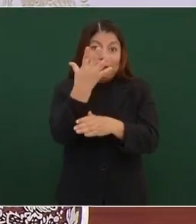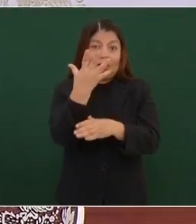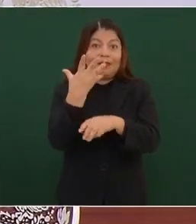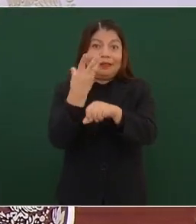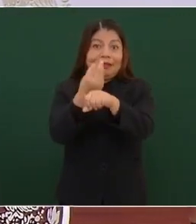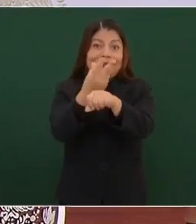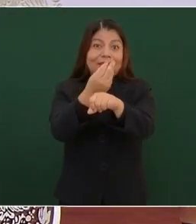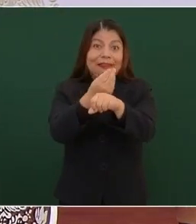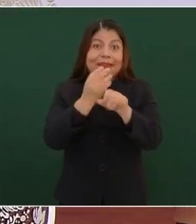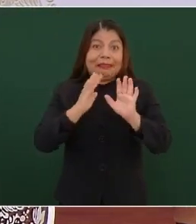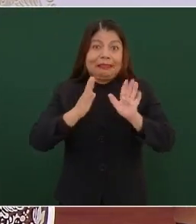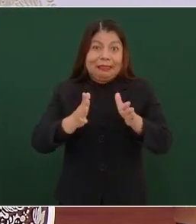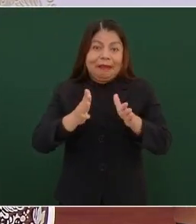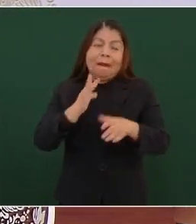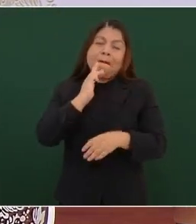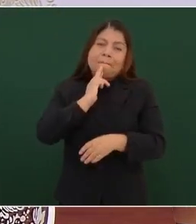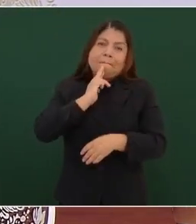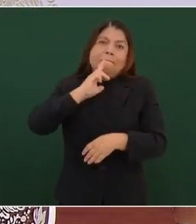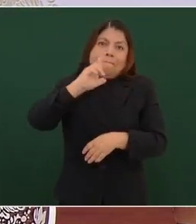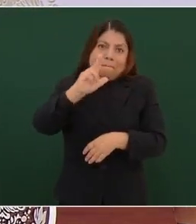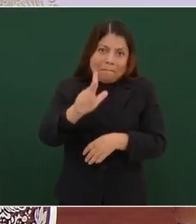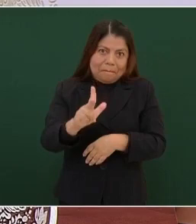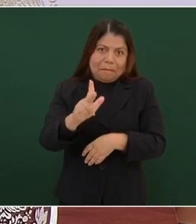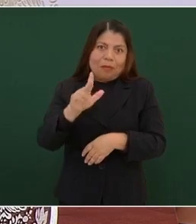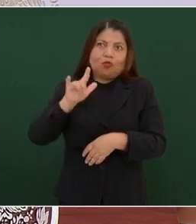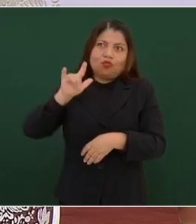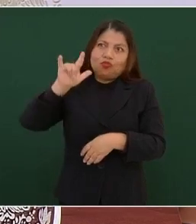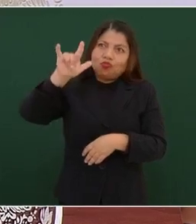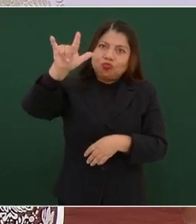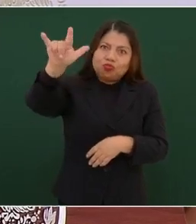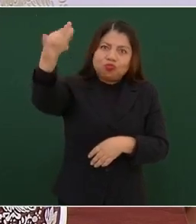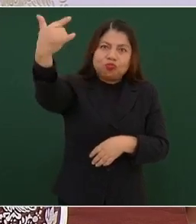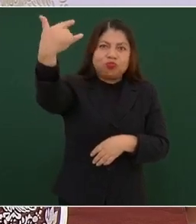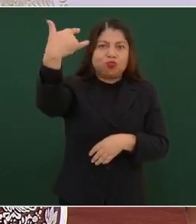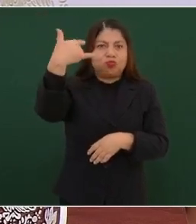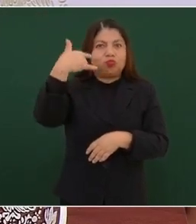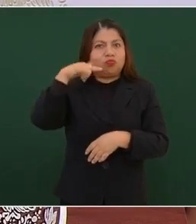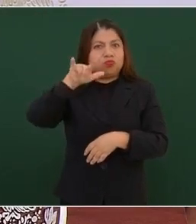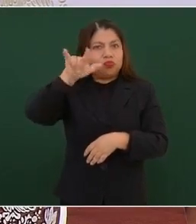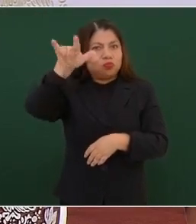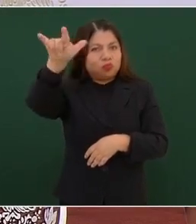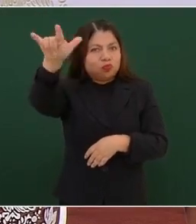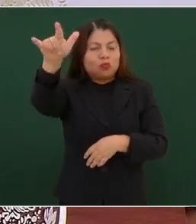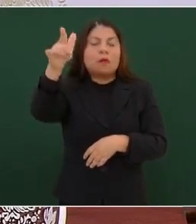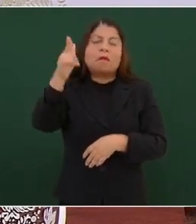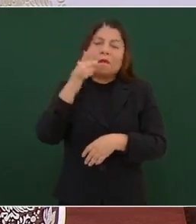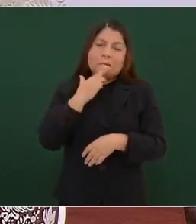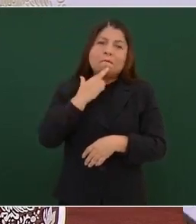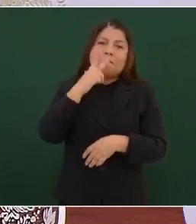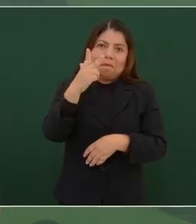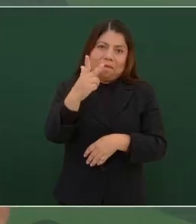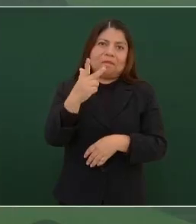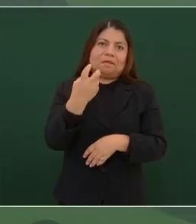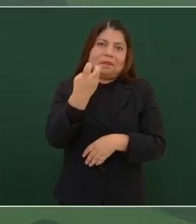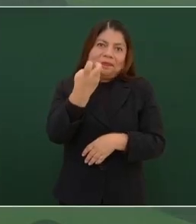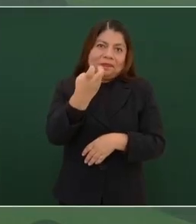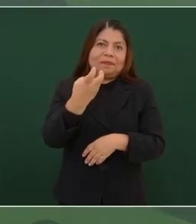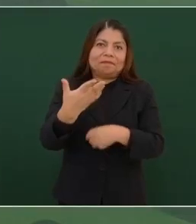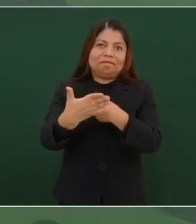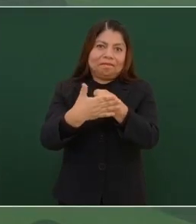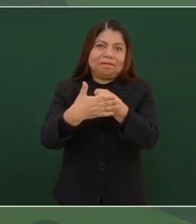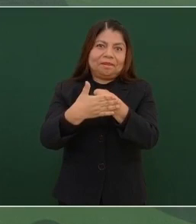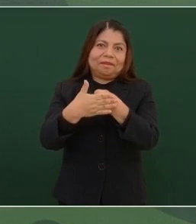la afluencia turística a Quintana Roo. Entonces, este aeropuerto va a ayudar